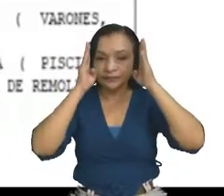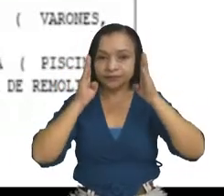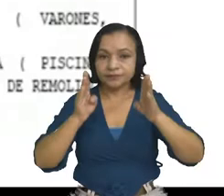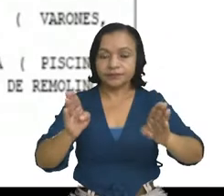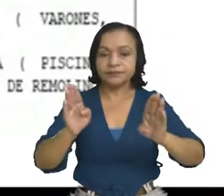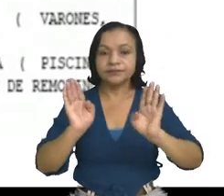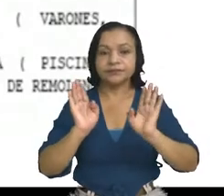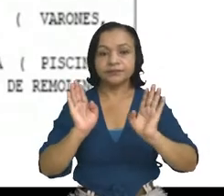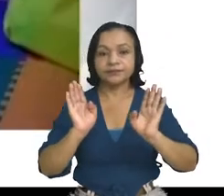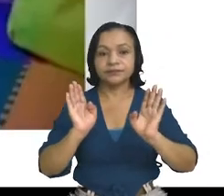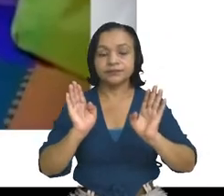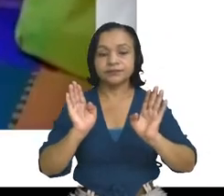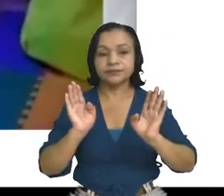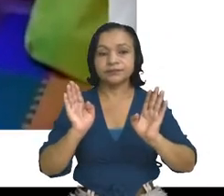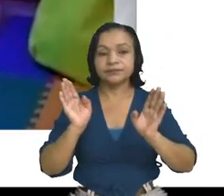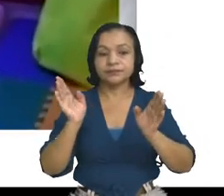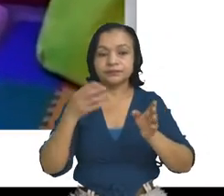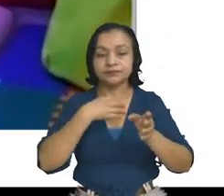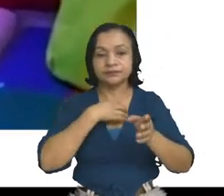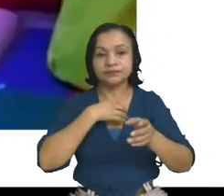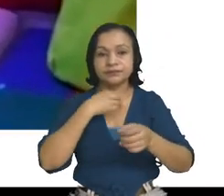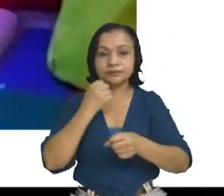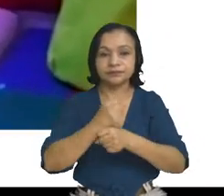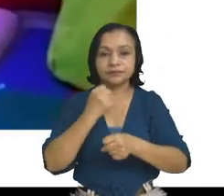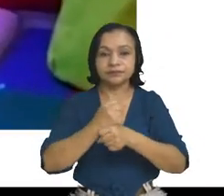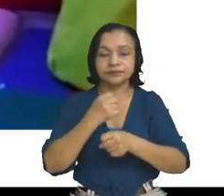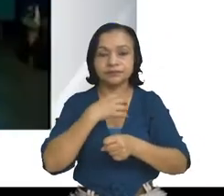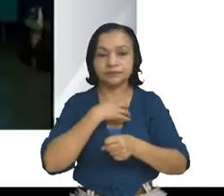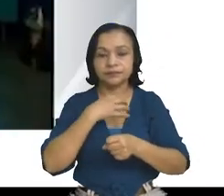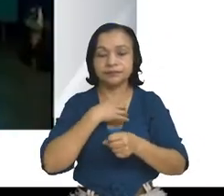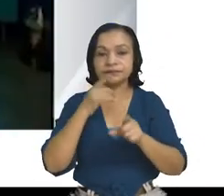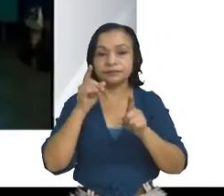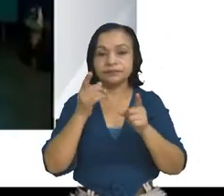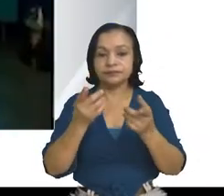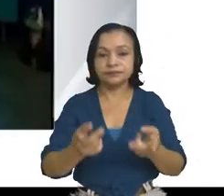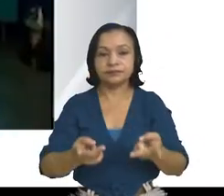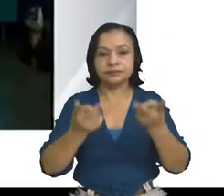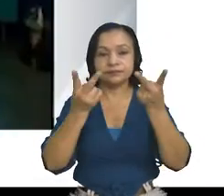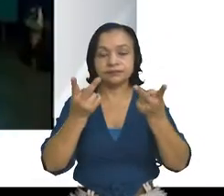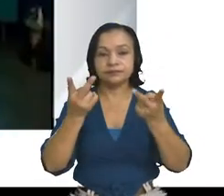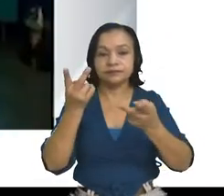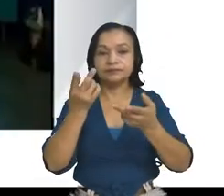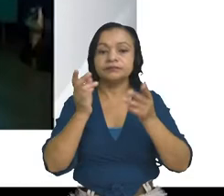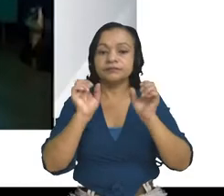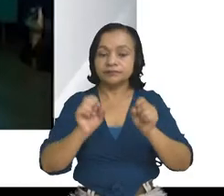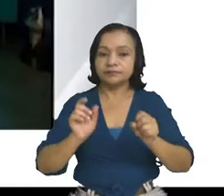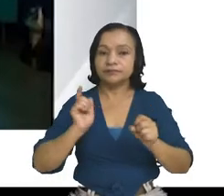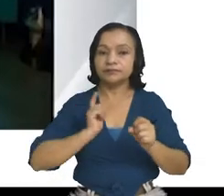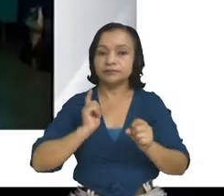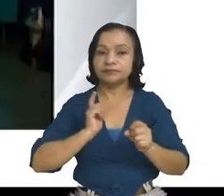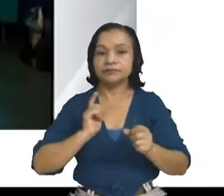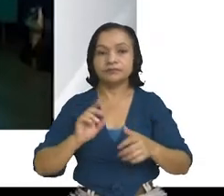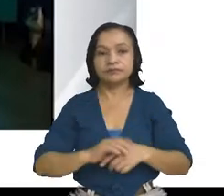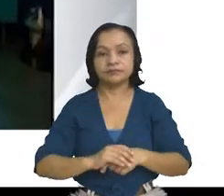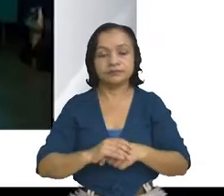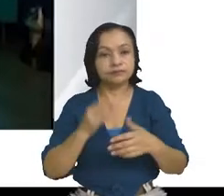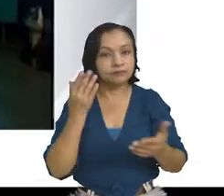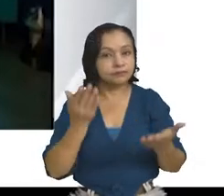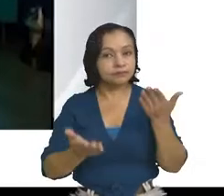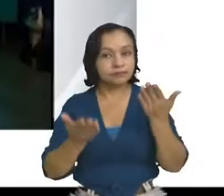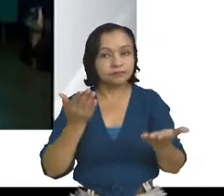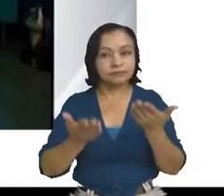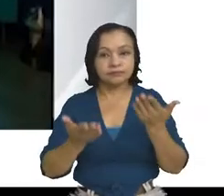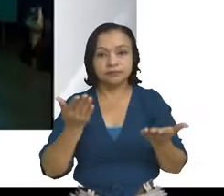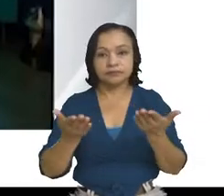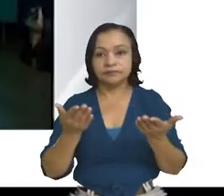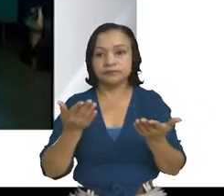recibir la terapia que les corresponde según su nivel de lesión que puedan ellos tener, o en este caso con